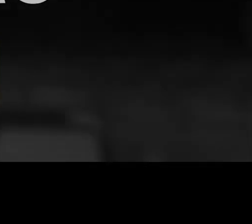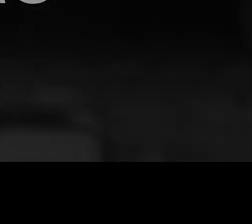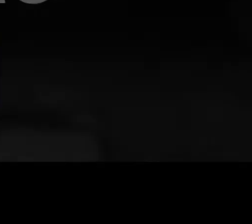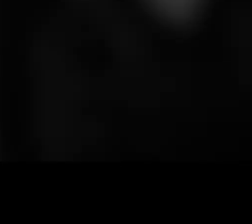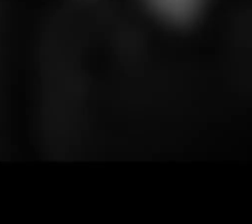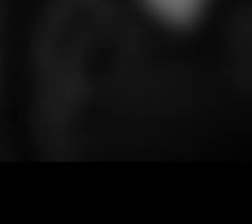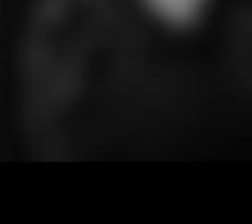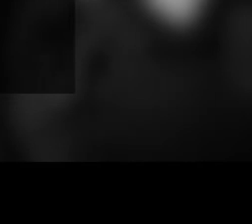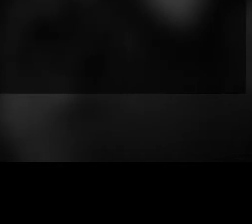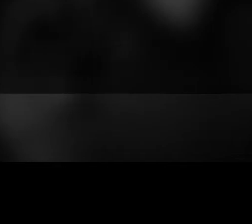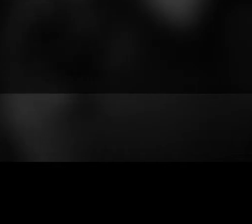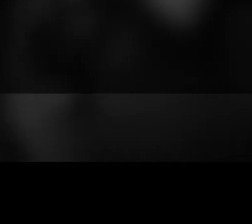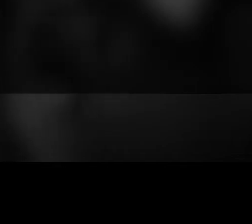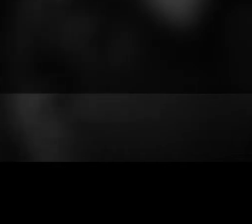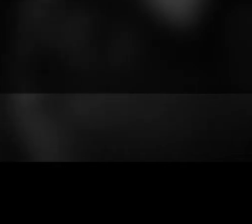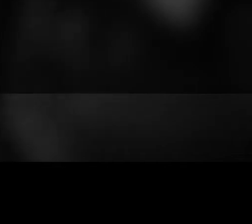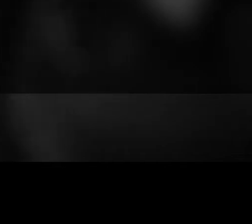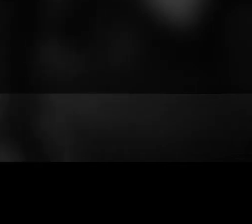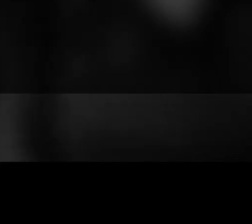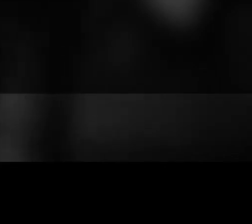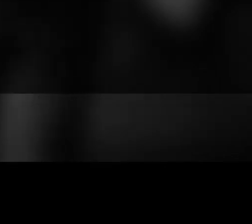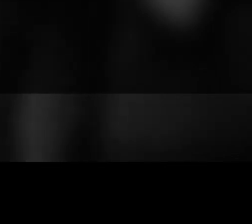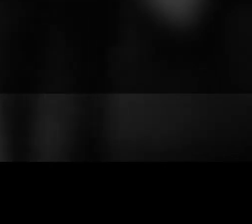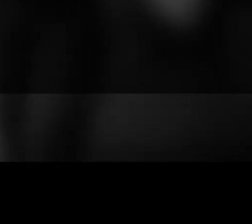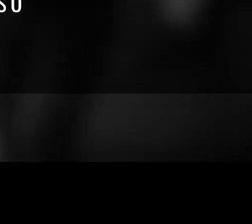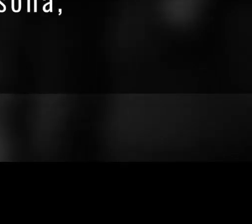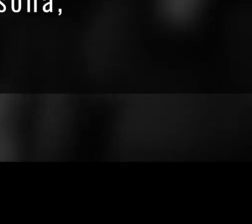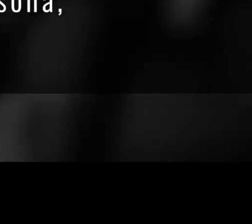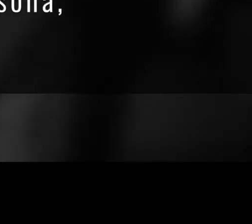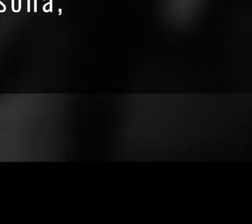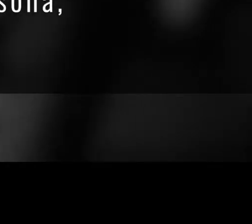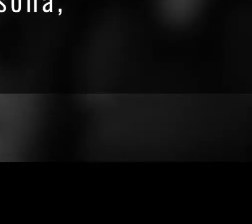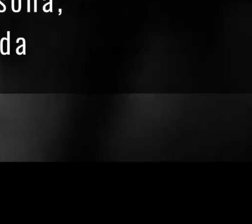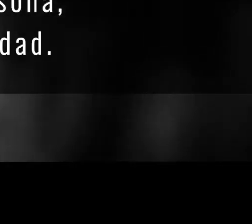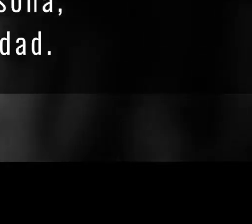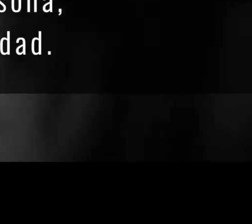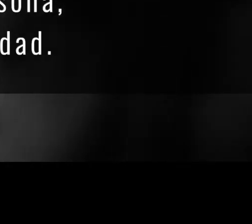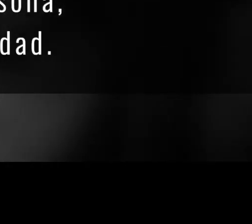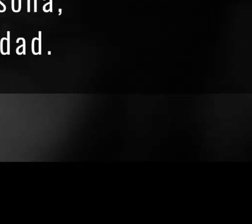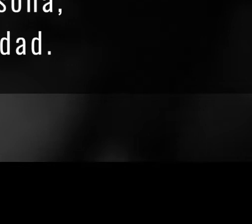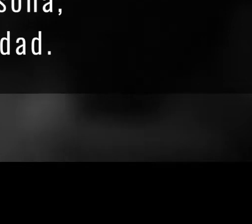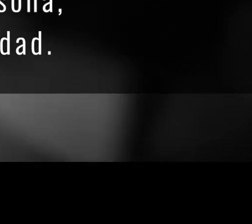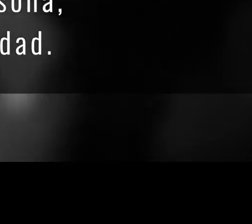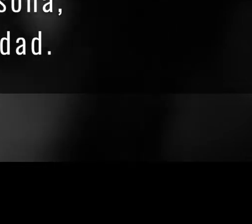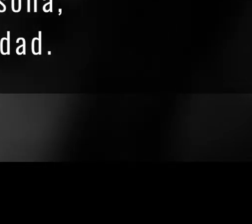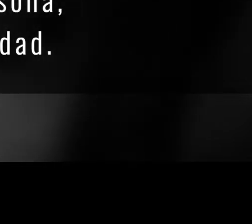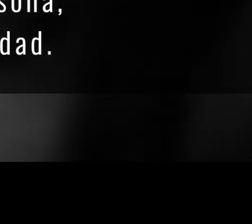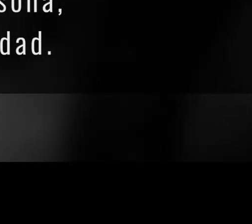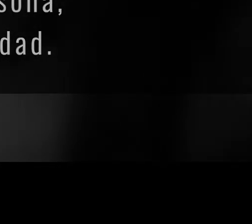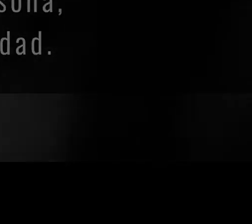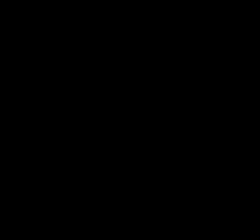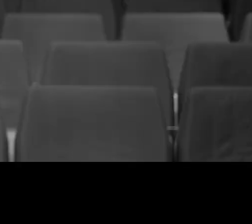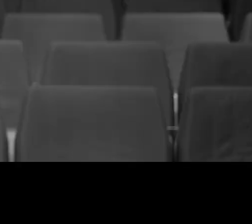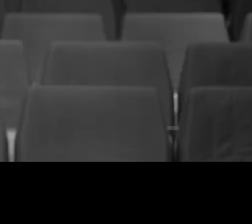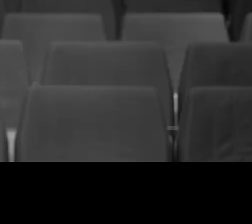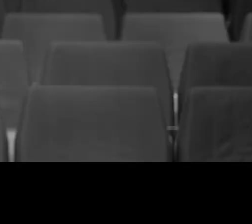Texto sobreimpreso. Un diseño inclusivo elimina barreras y facilita notablemente la vida a cualquier persona, independientemente de su